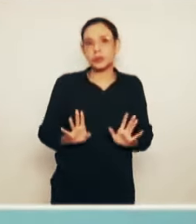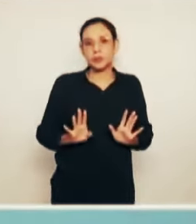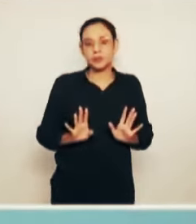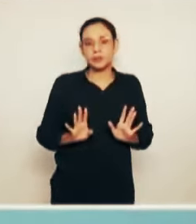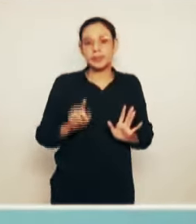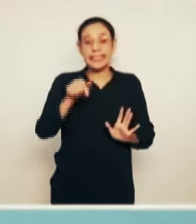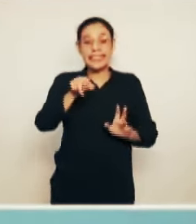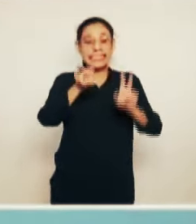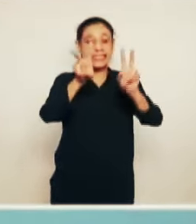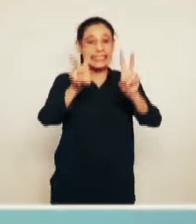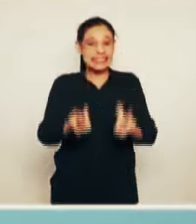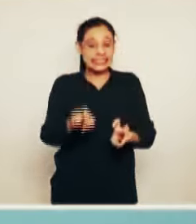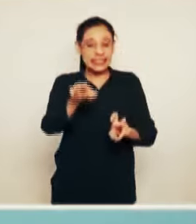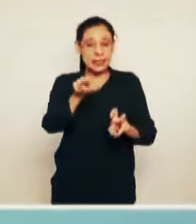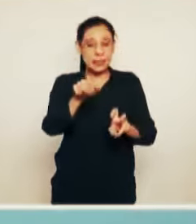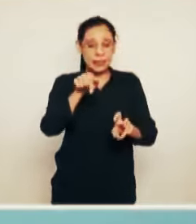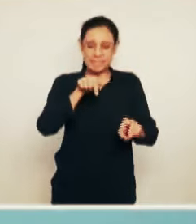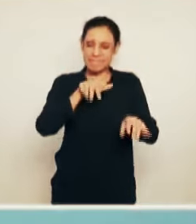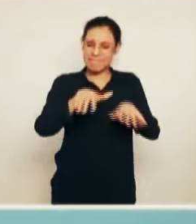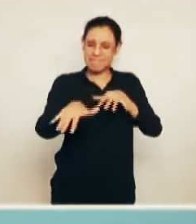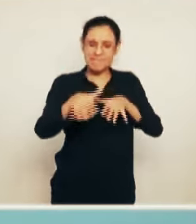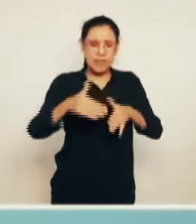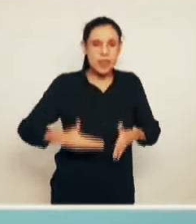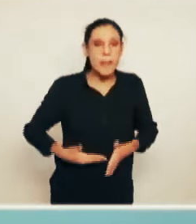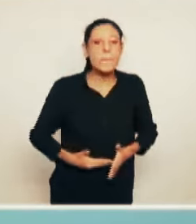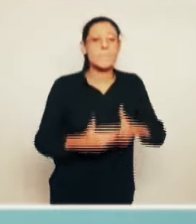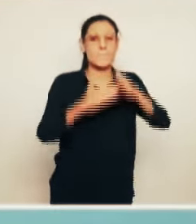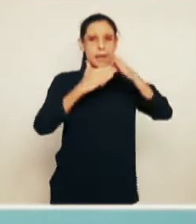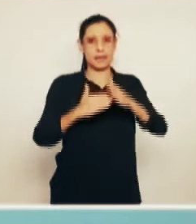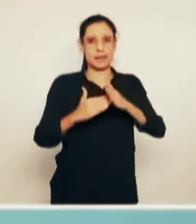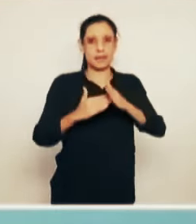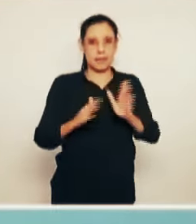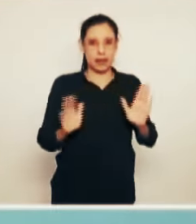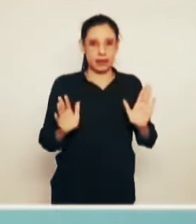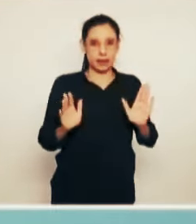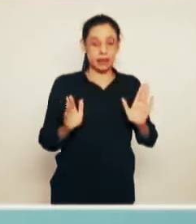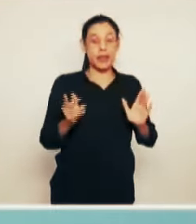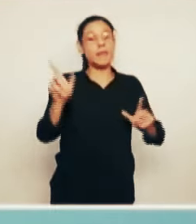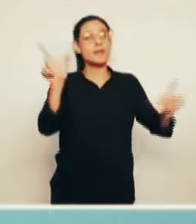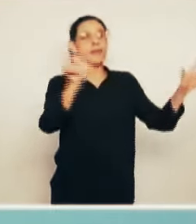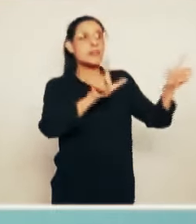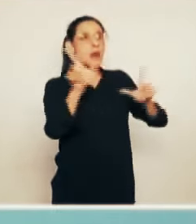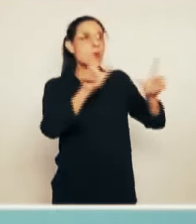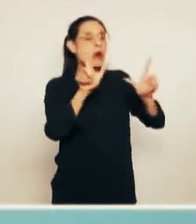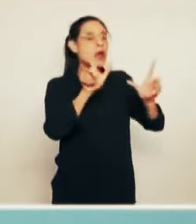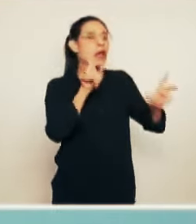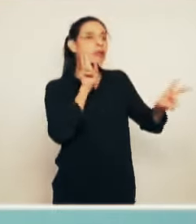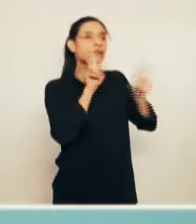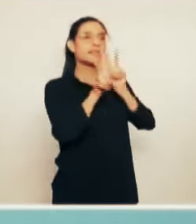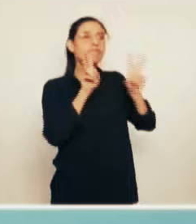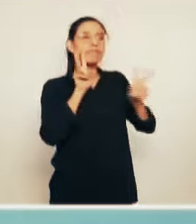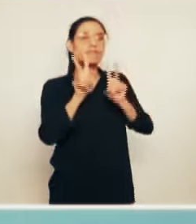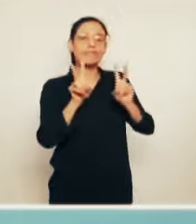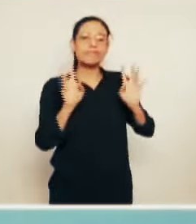una tremenda y dramática actualidad. Y uno escucha por la televisión